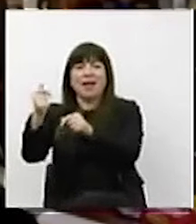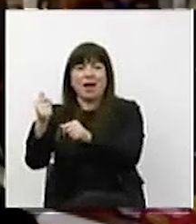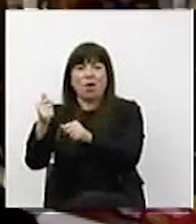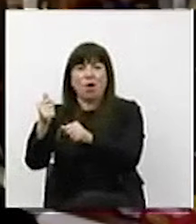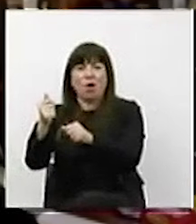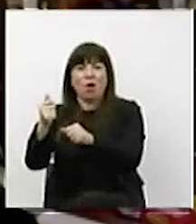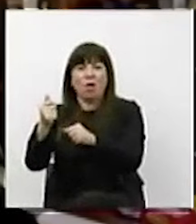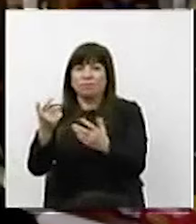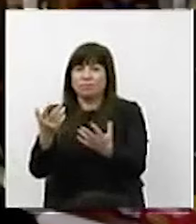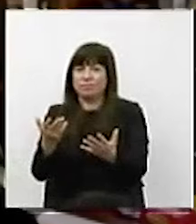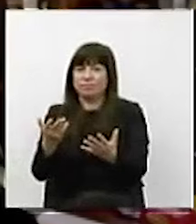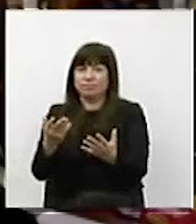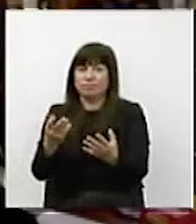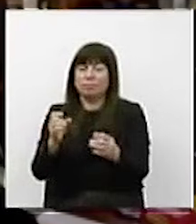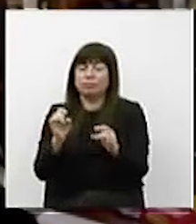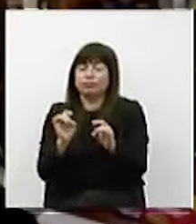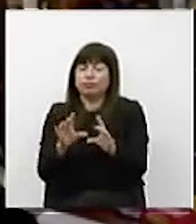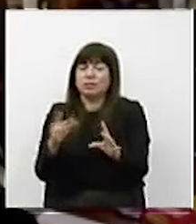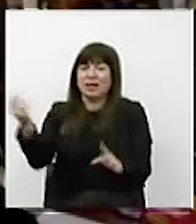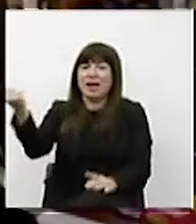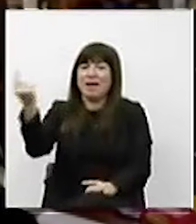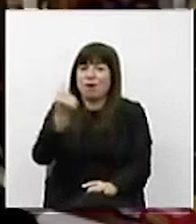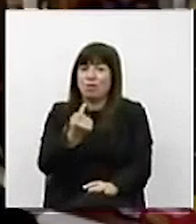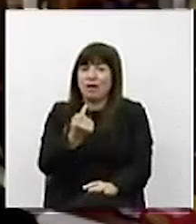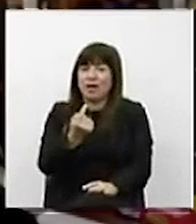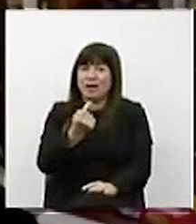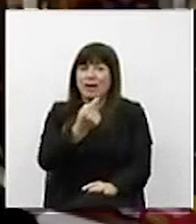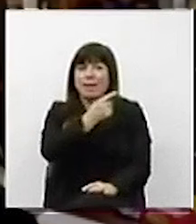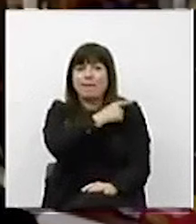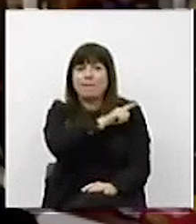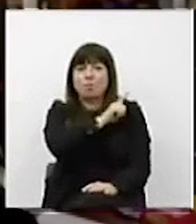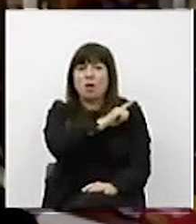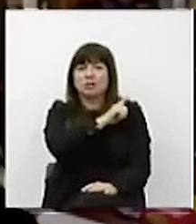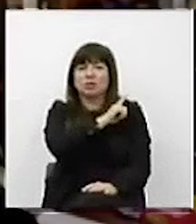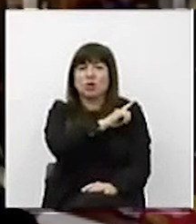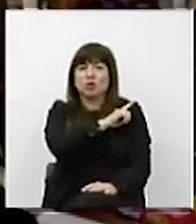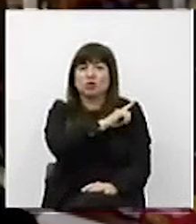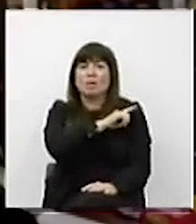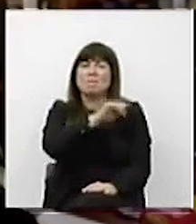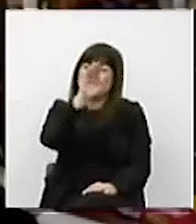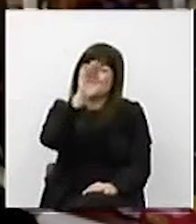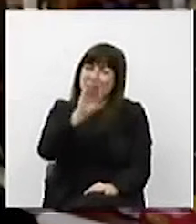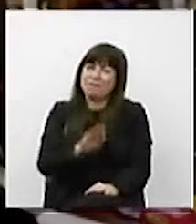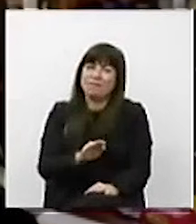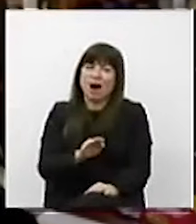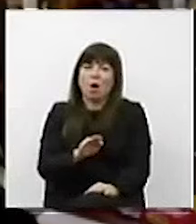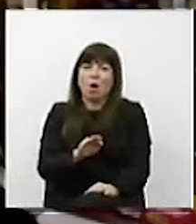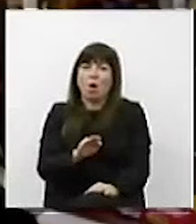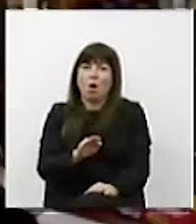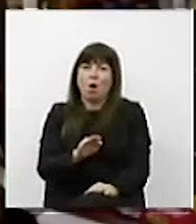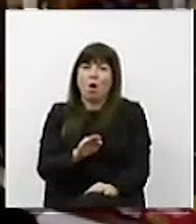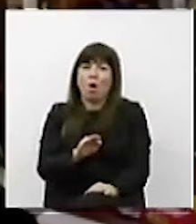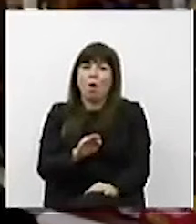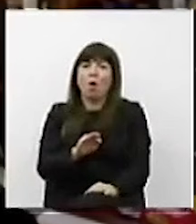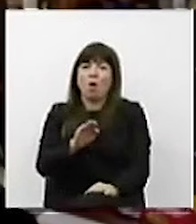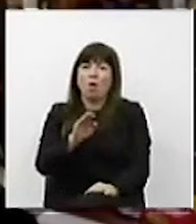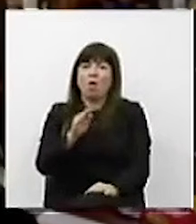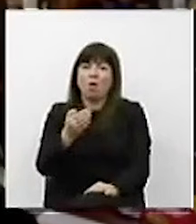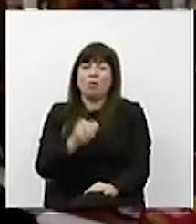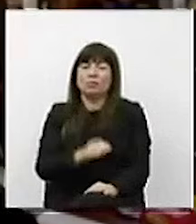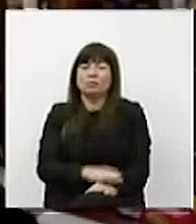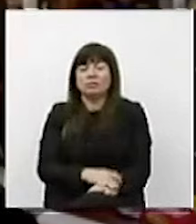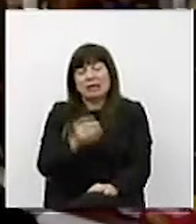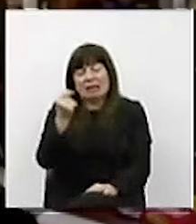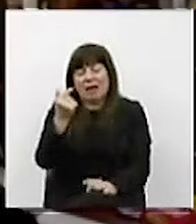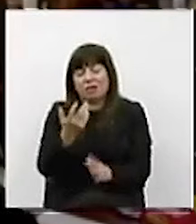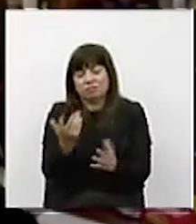que este dinero, en caso de volver, con una tasa de impuestos mucho menor, etcétera, etcétera, tuviera que ir a capitalizar empresas. Esa